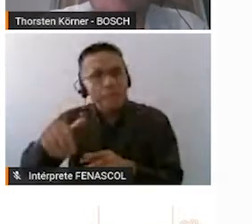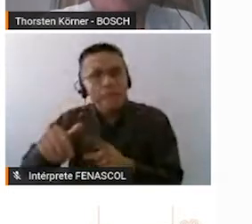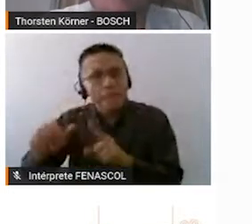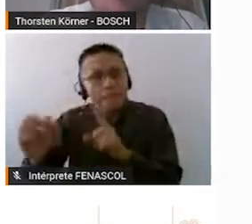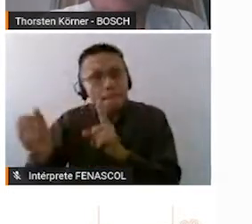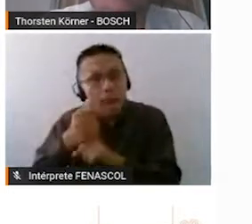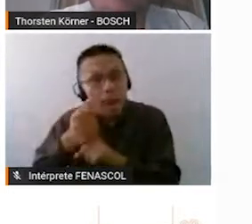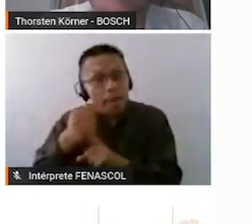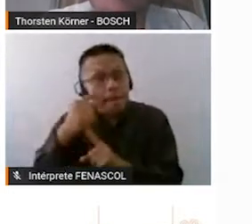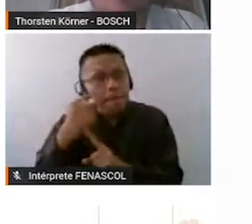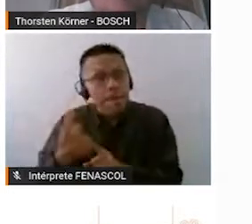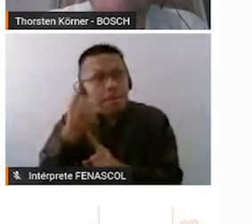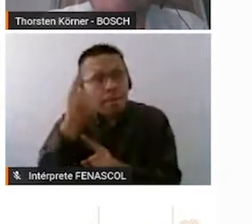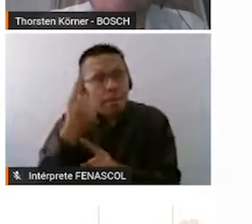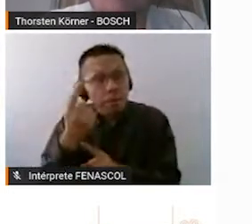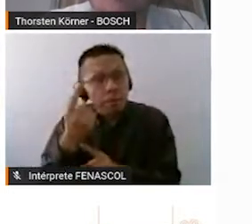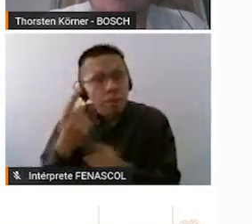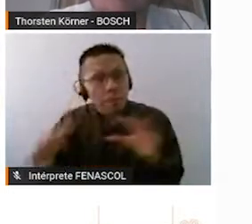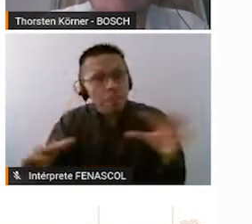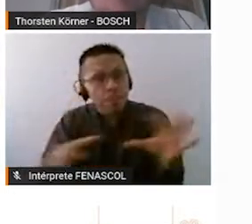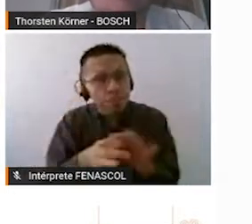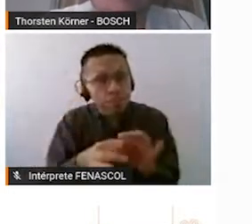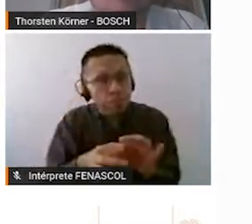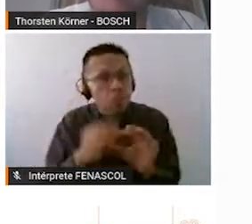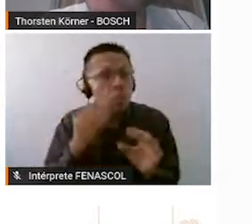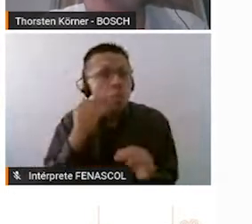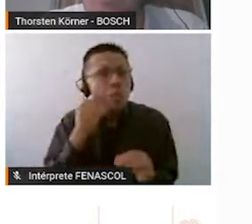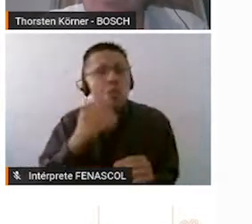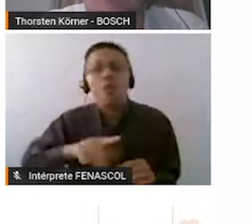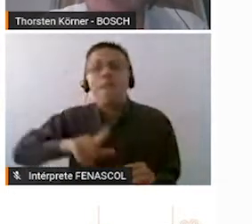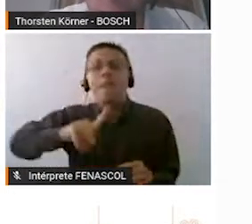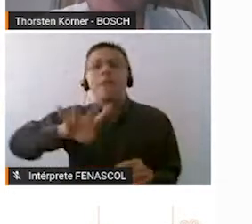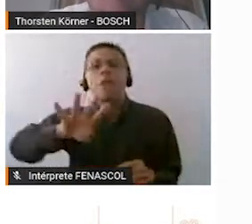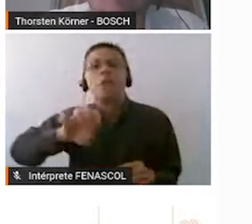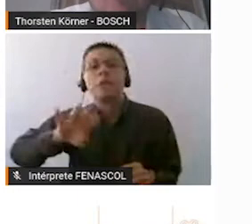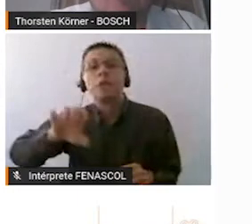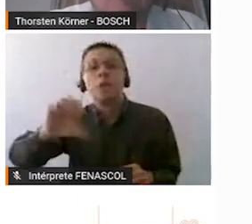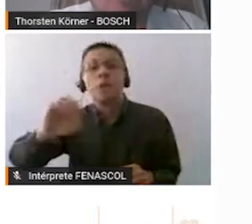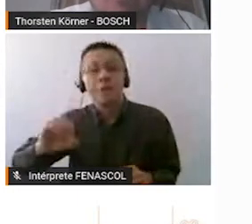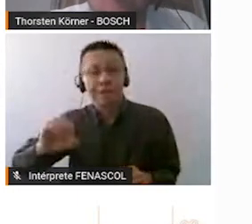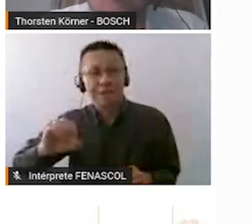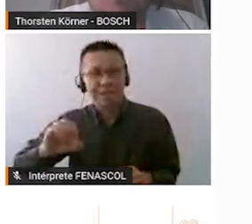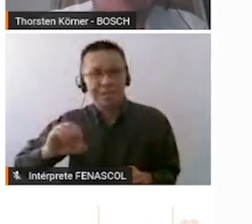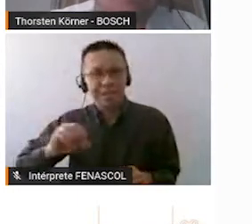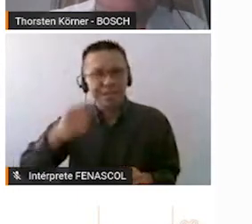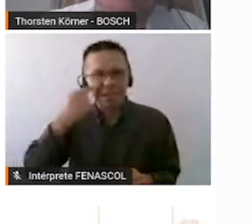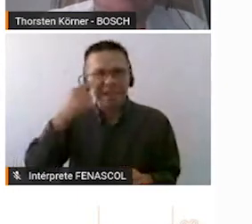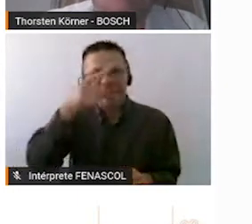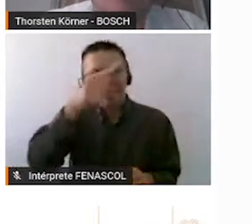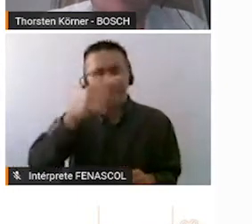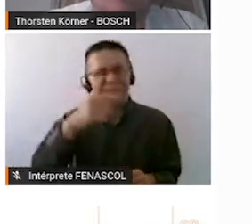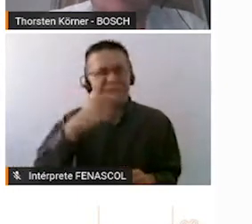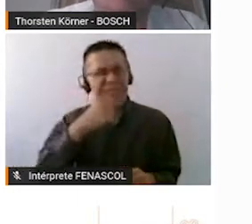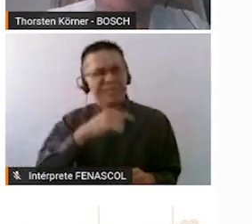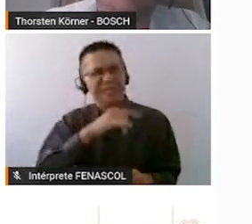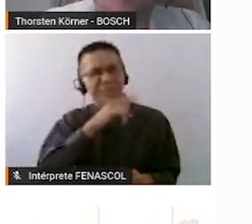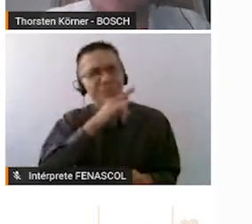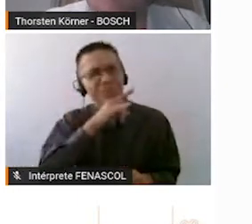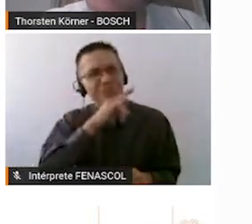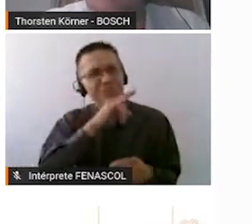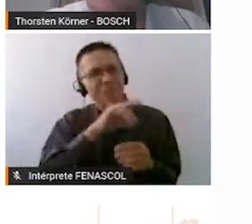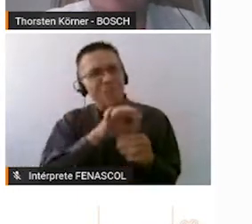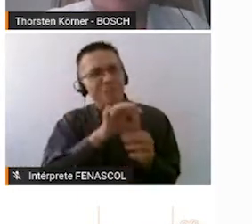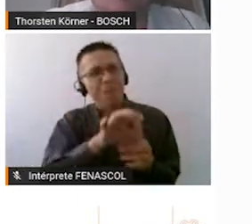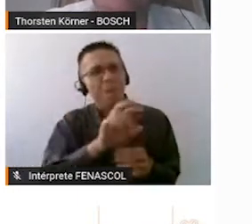conectado en el mundo fue una tostadora en el año 1990 en una feria de Las Vegas. De repente fue un tema de